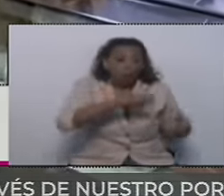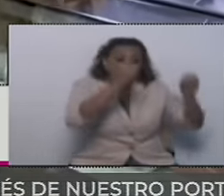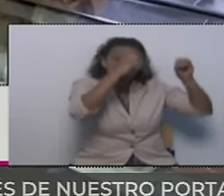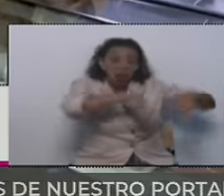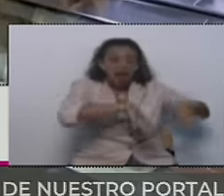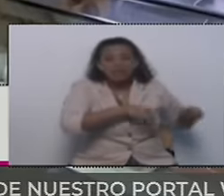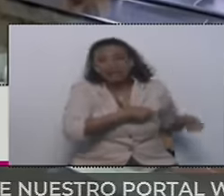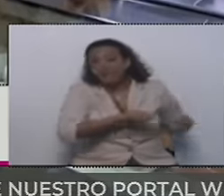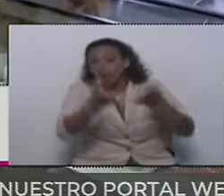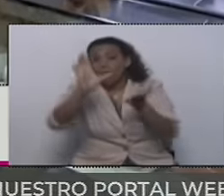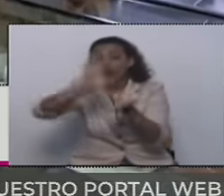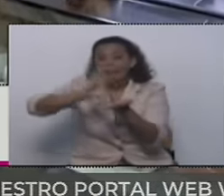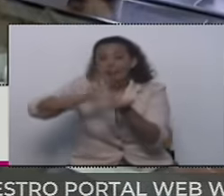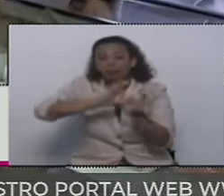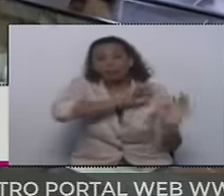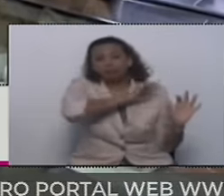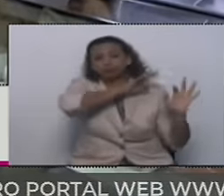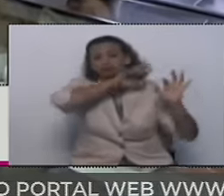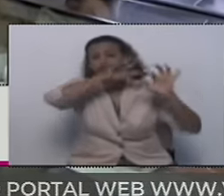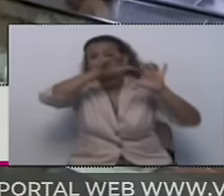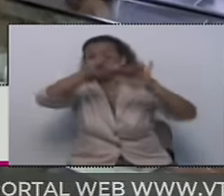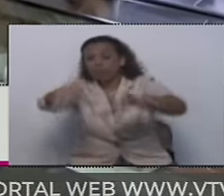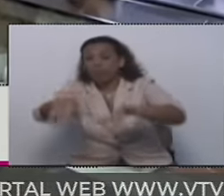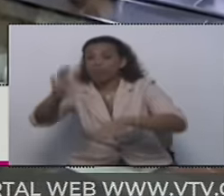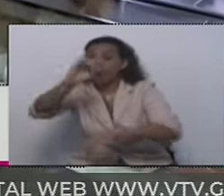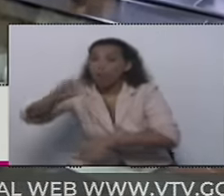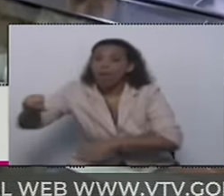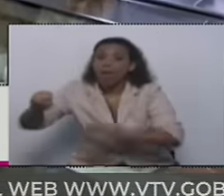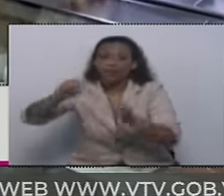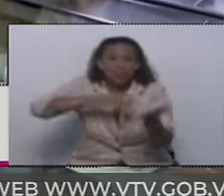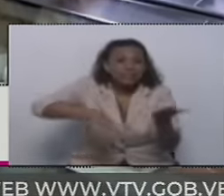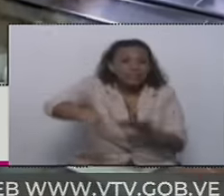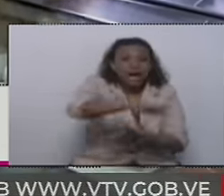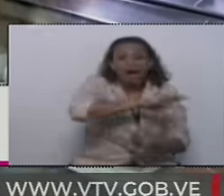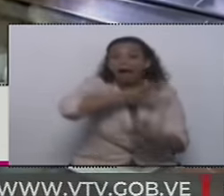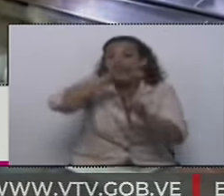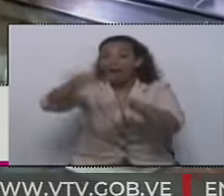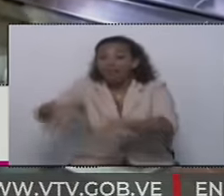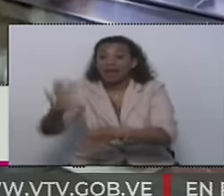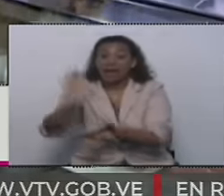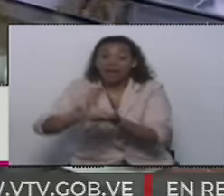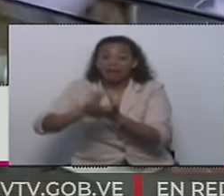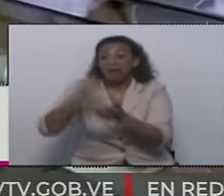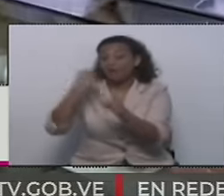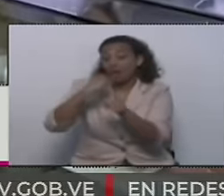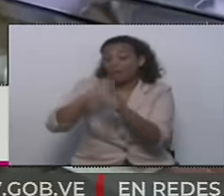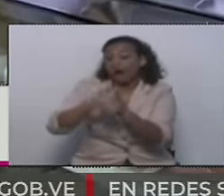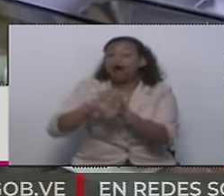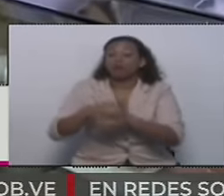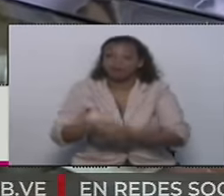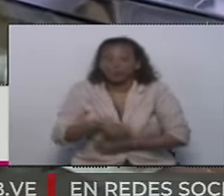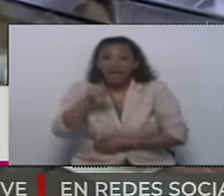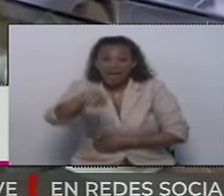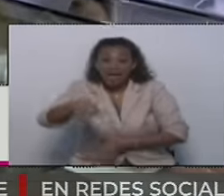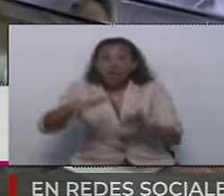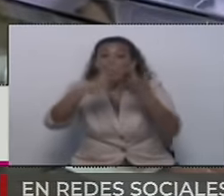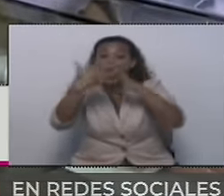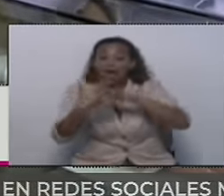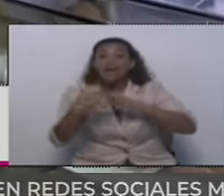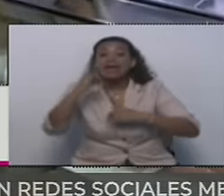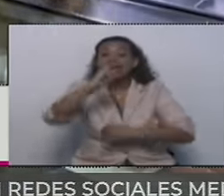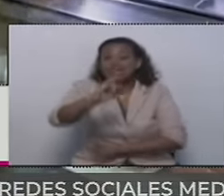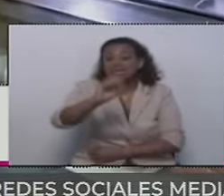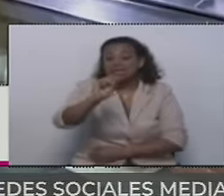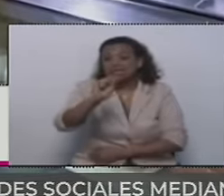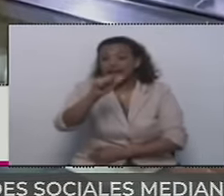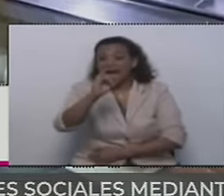campo y todo el pueblo de Oriente, de Occidente, de los Llanos, tuvo que venirse a las grandes ciudades, entre ellos Caracas. Y ahí nació el barrio Isaías Medina